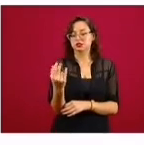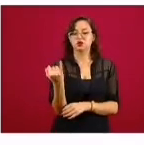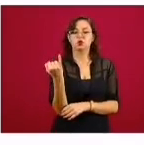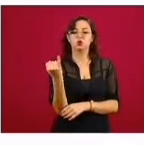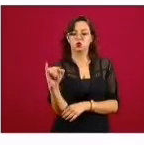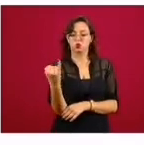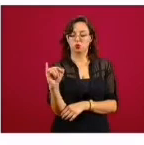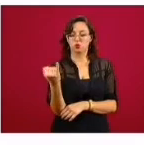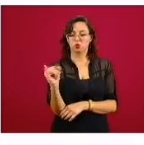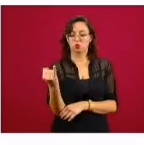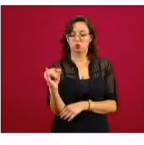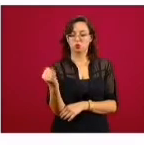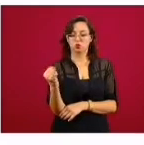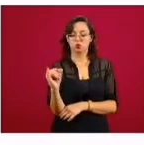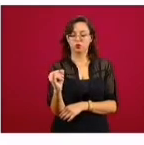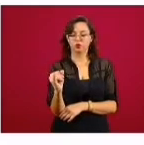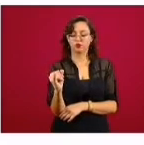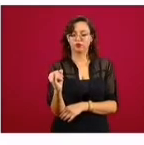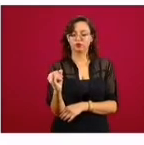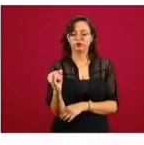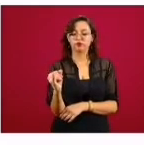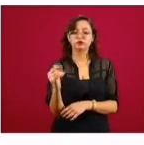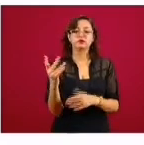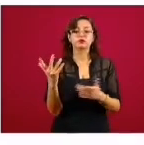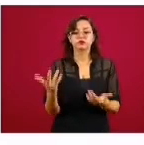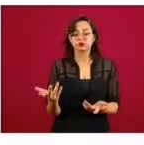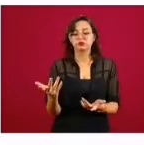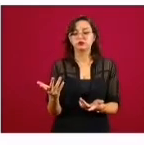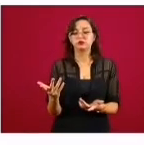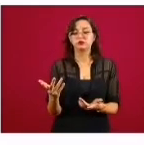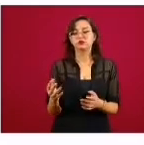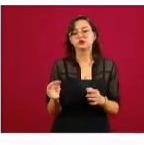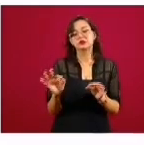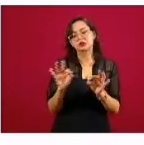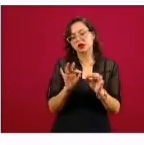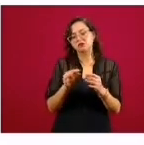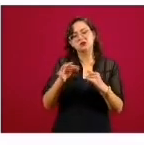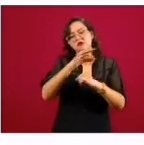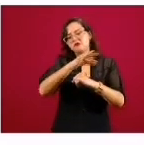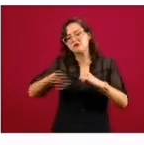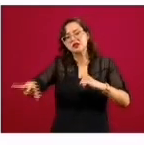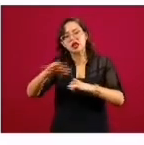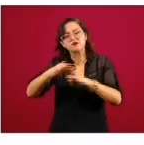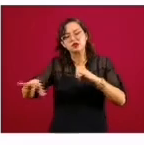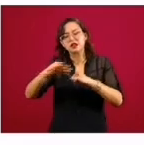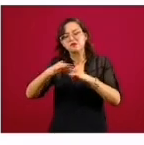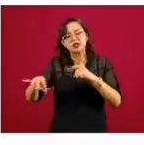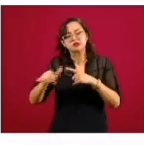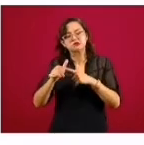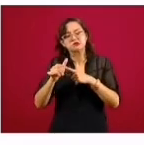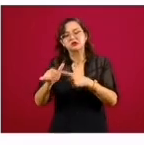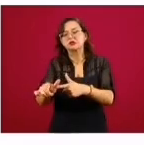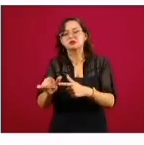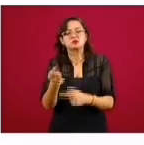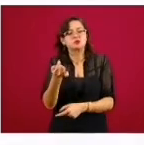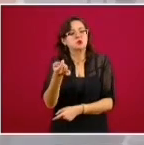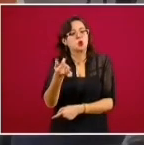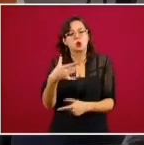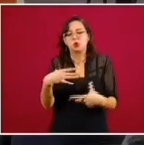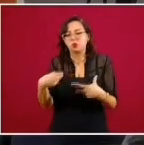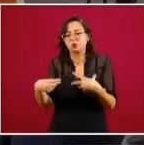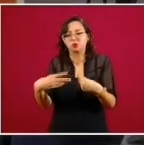todas las epidemias, con un hilo, una cola, una continuidad de la epidemia ya con una transmisión muy